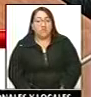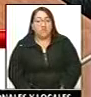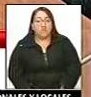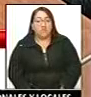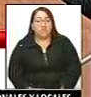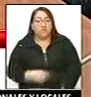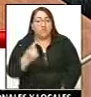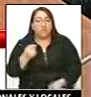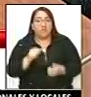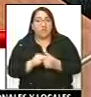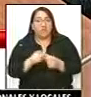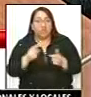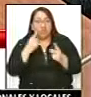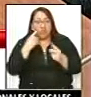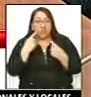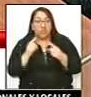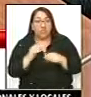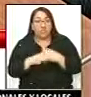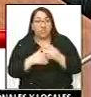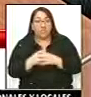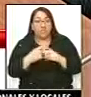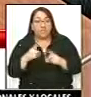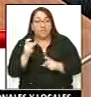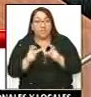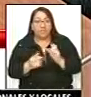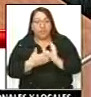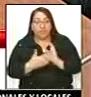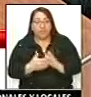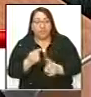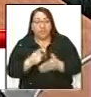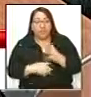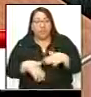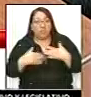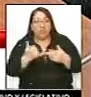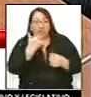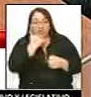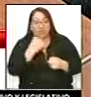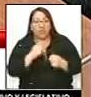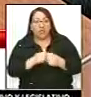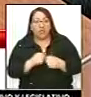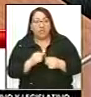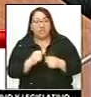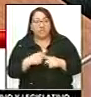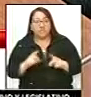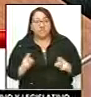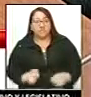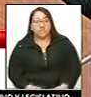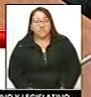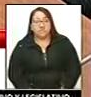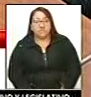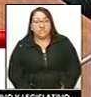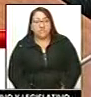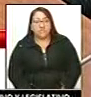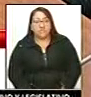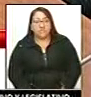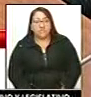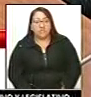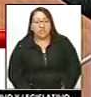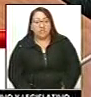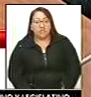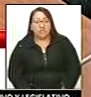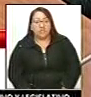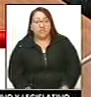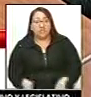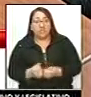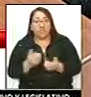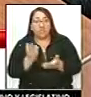toma conocimiento de las diferentes presuntas infracciones que puedan cometer los diferentes proveedores, en este caso los colegios